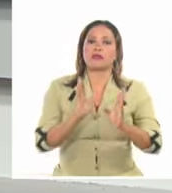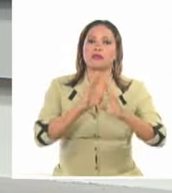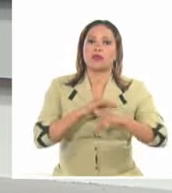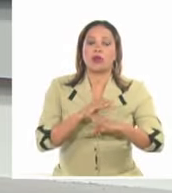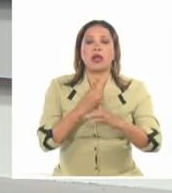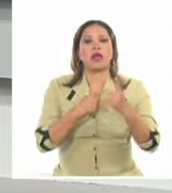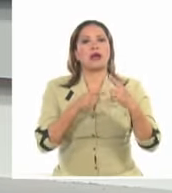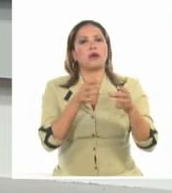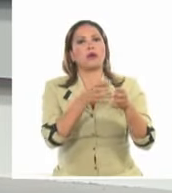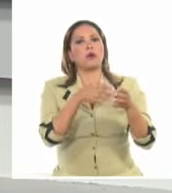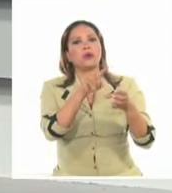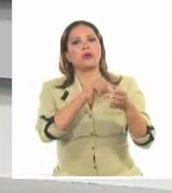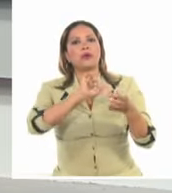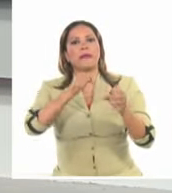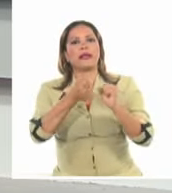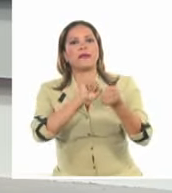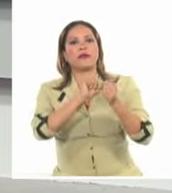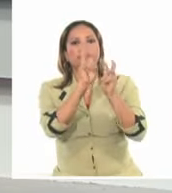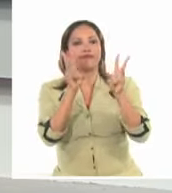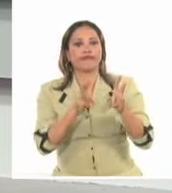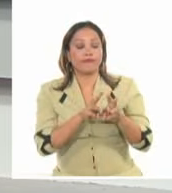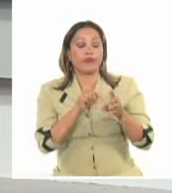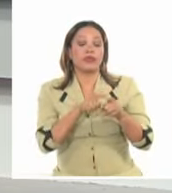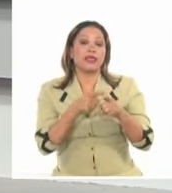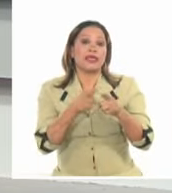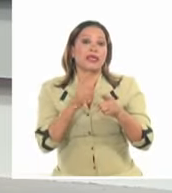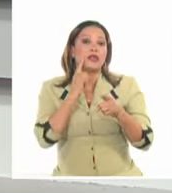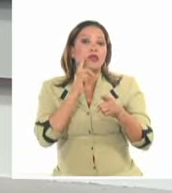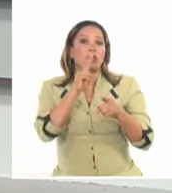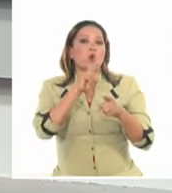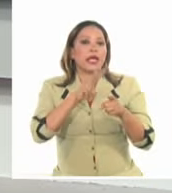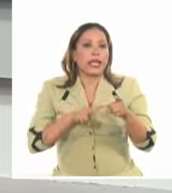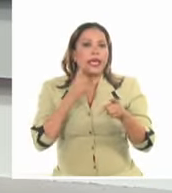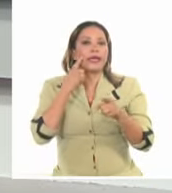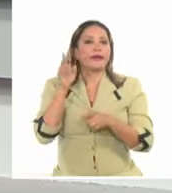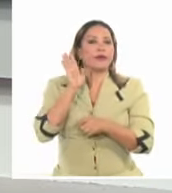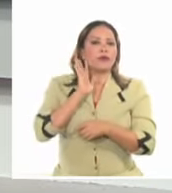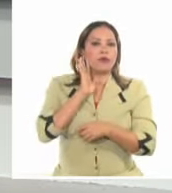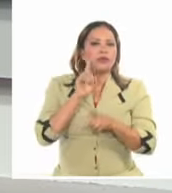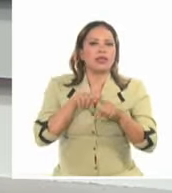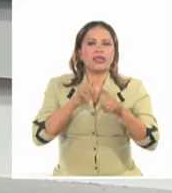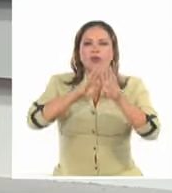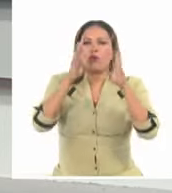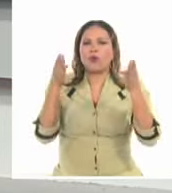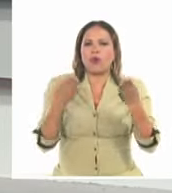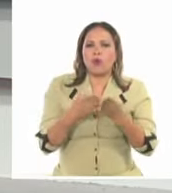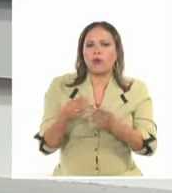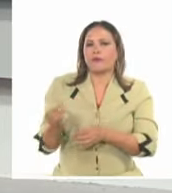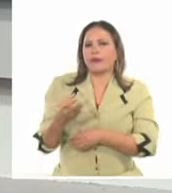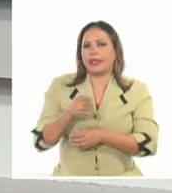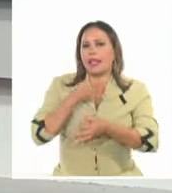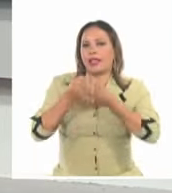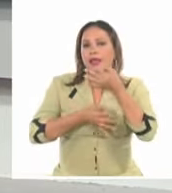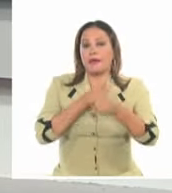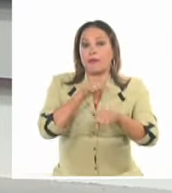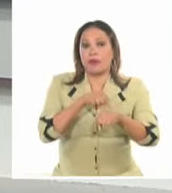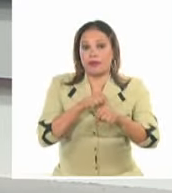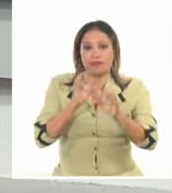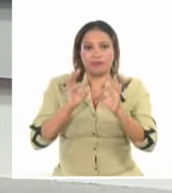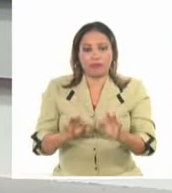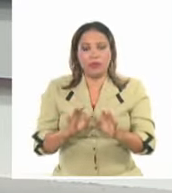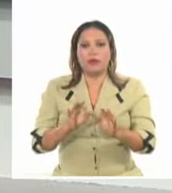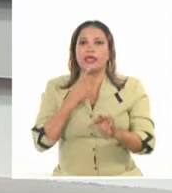algoritmo manipulado de redes sociales, lo que más se lee, se escucha y se ve es toda esa argumentación que en este minuto